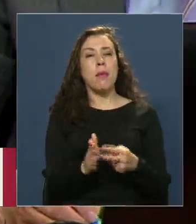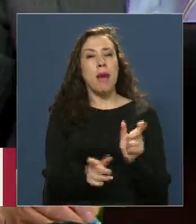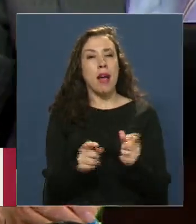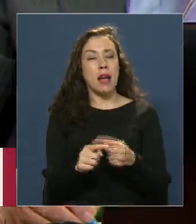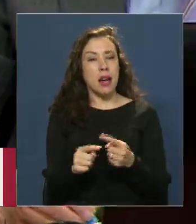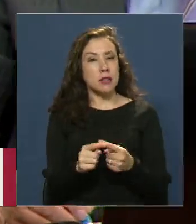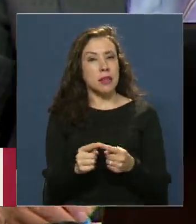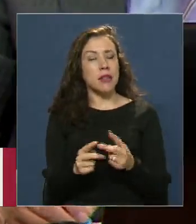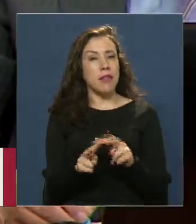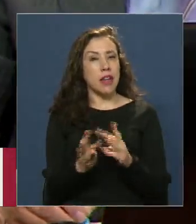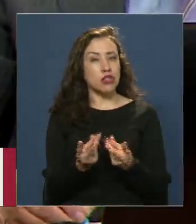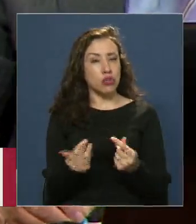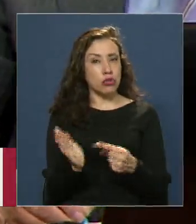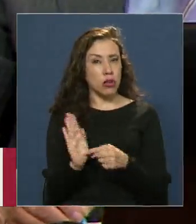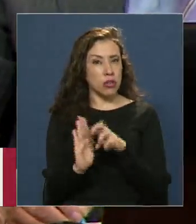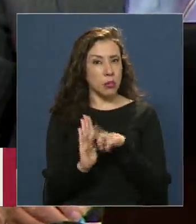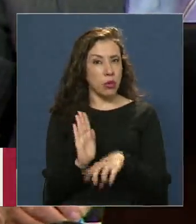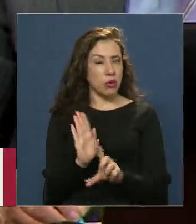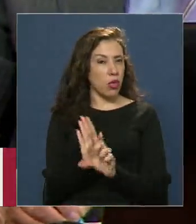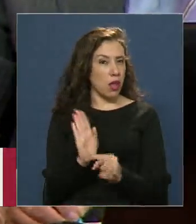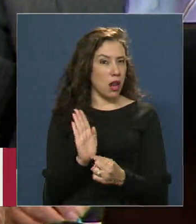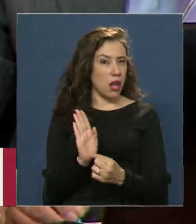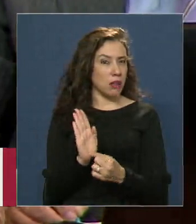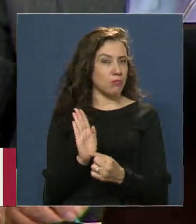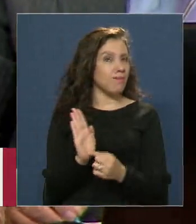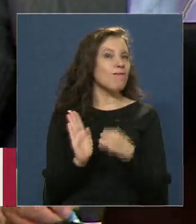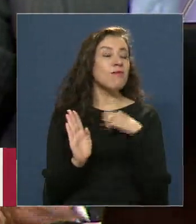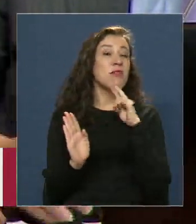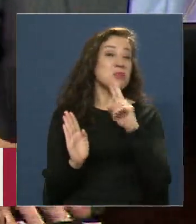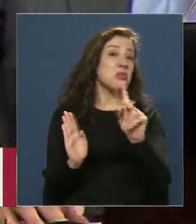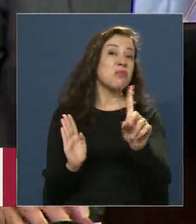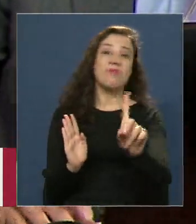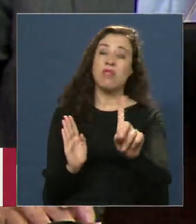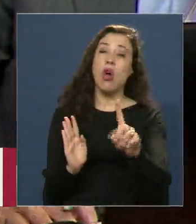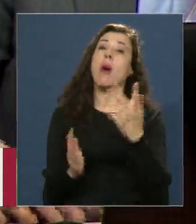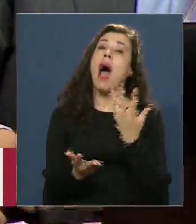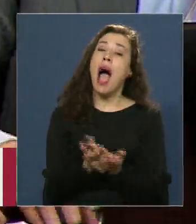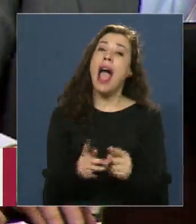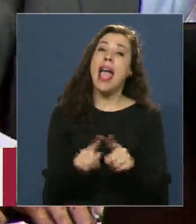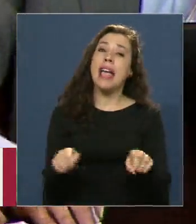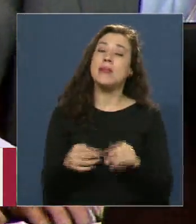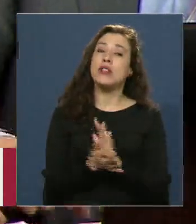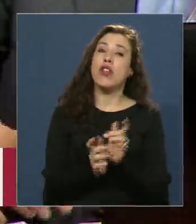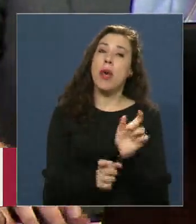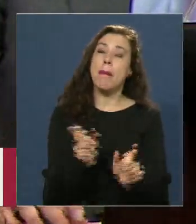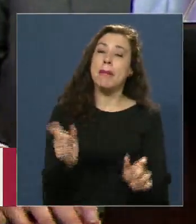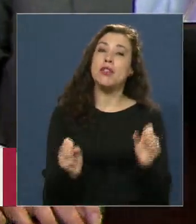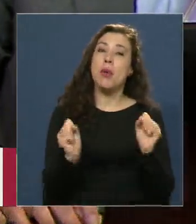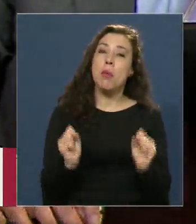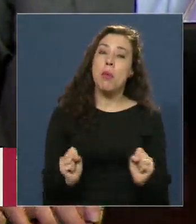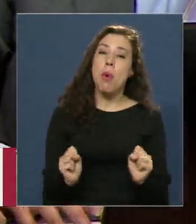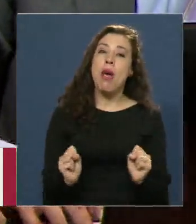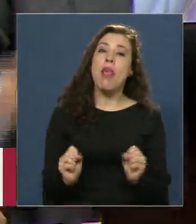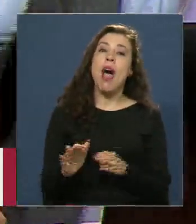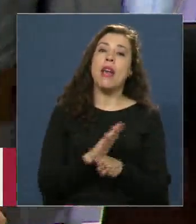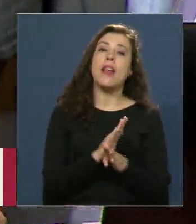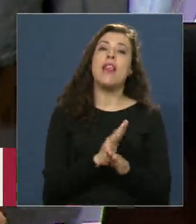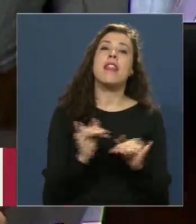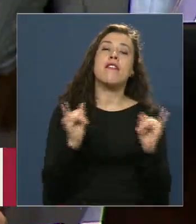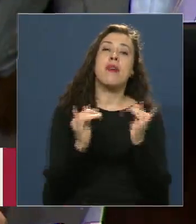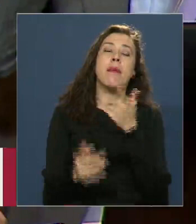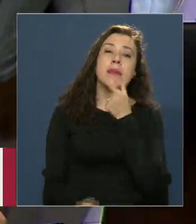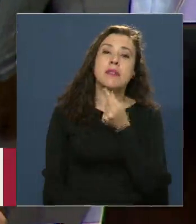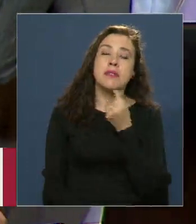se resolverán con este proyecto de ley? Por supuesto que no, pero habrá espacio para que todas las personas puedan acceder de manera más